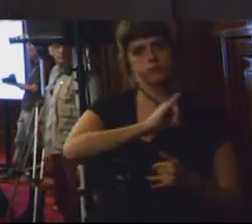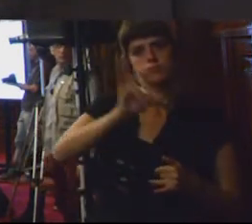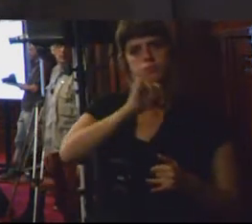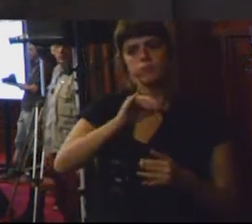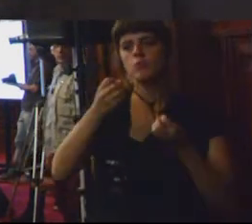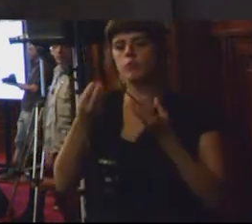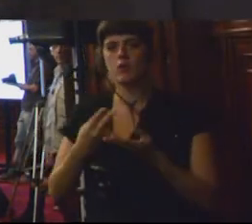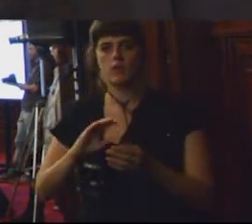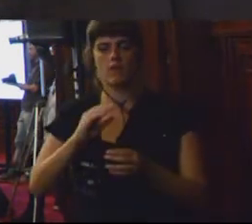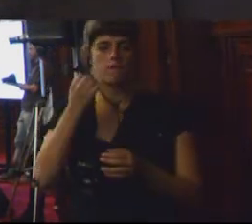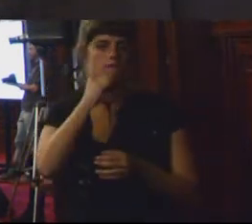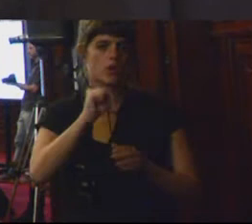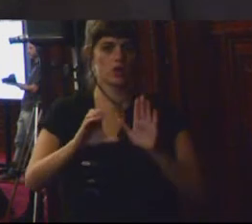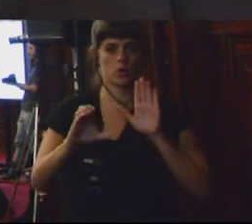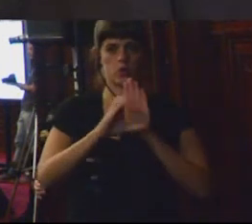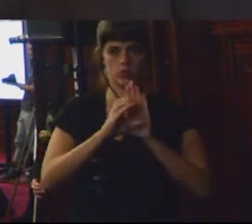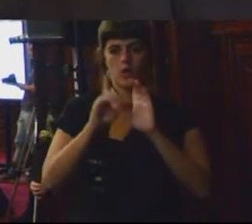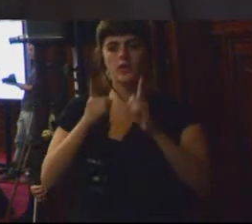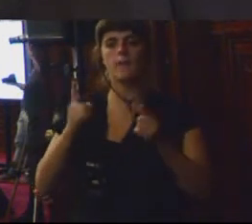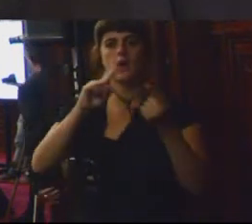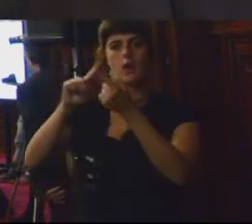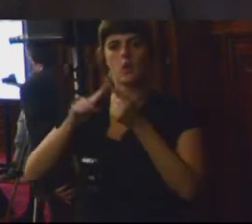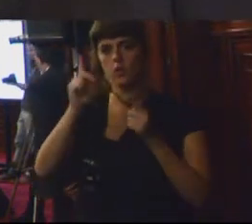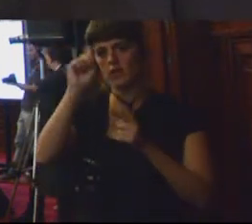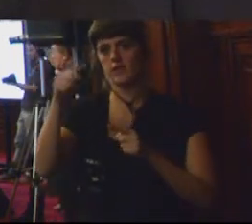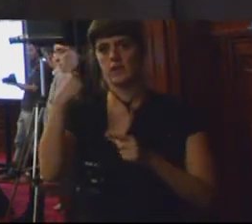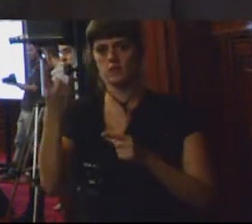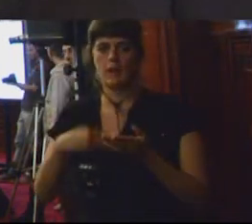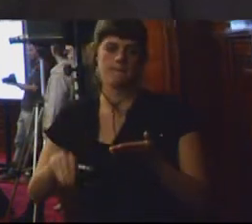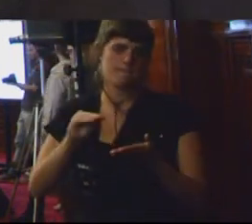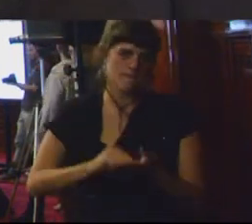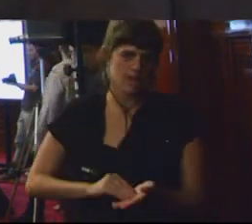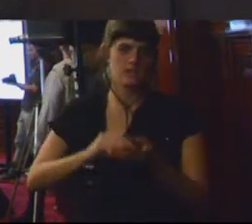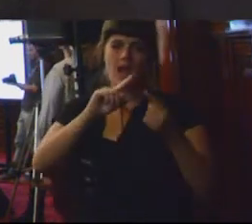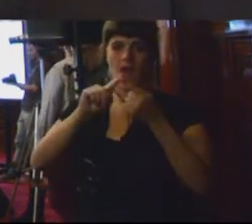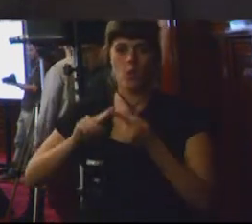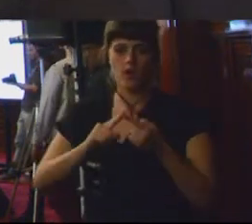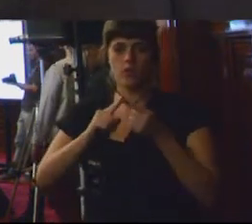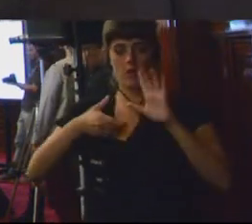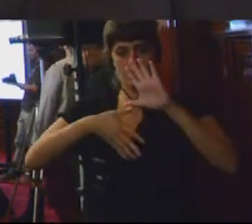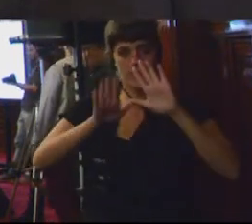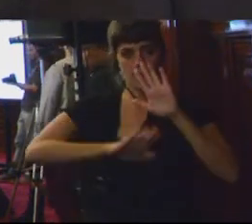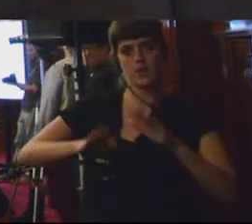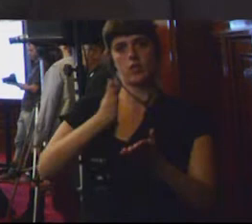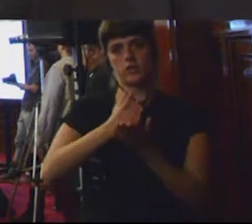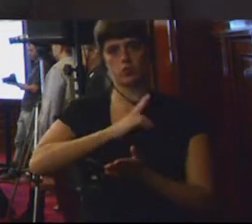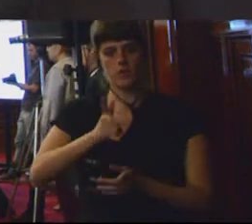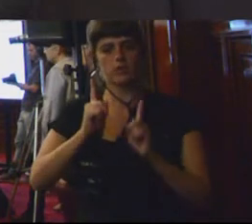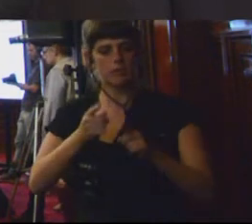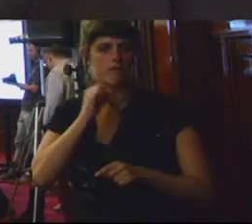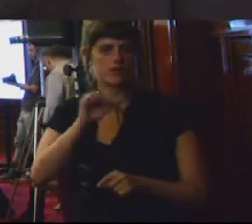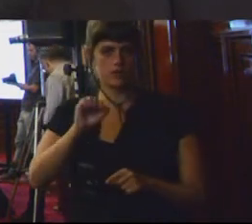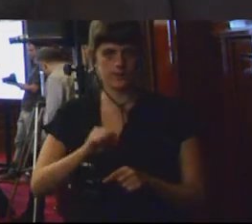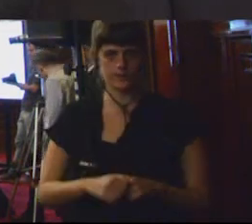Constitución y a las convenciones internacionales, además del Pacto Interamericano de Derechos Humanos, entre ellos la